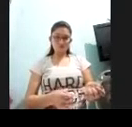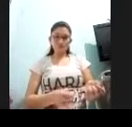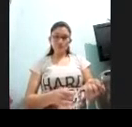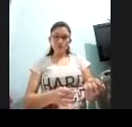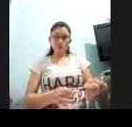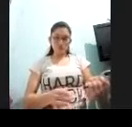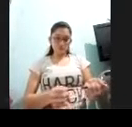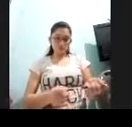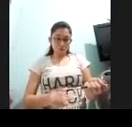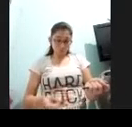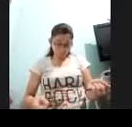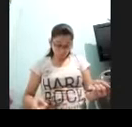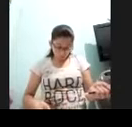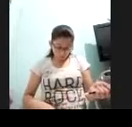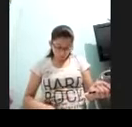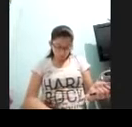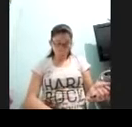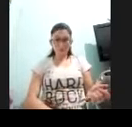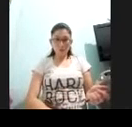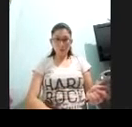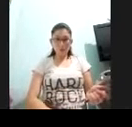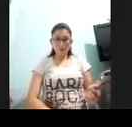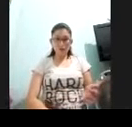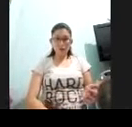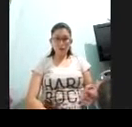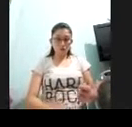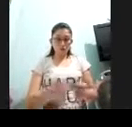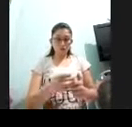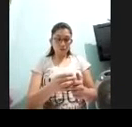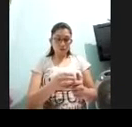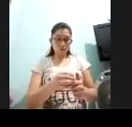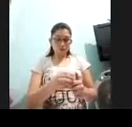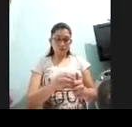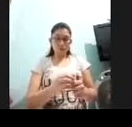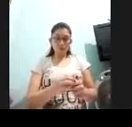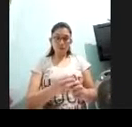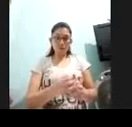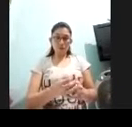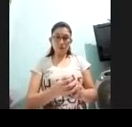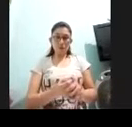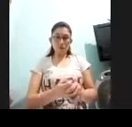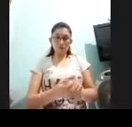estamos bien, es lo que queremos. ¿Ok? Entonces, yo voy a decir, my name is Antonio.